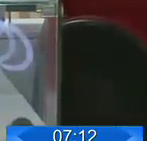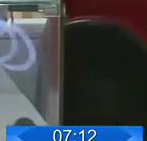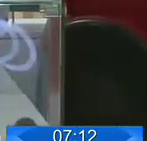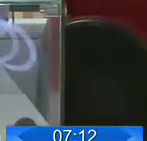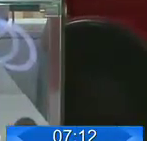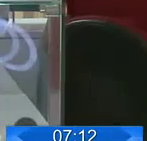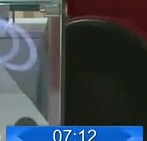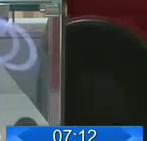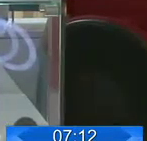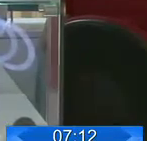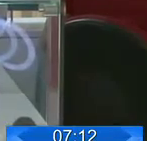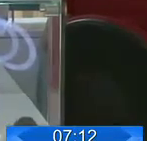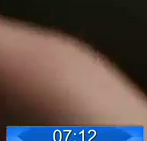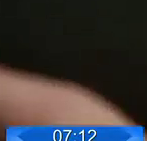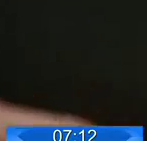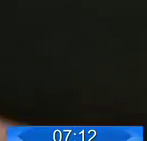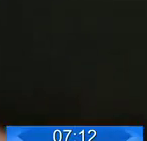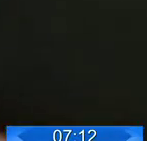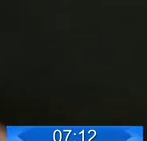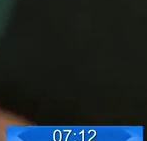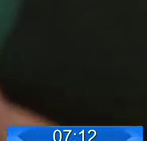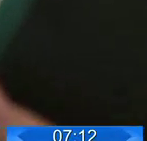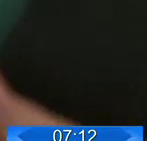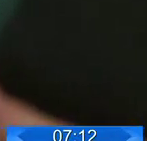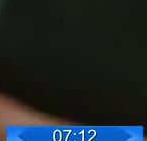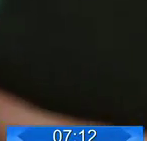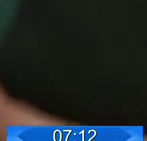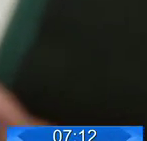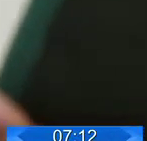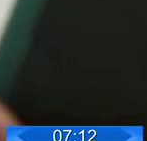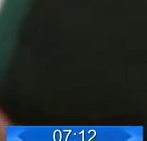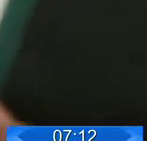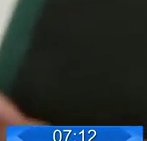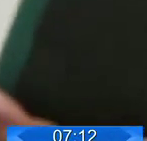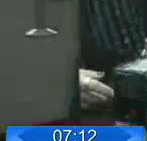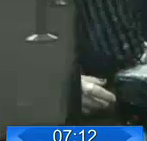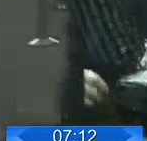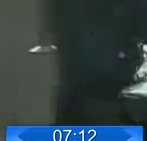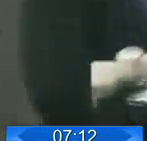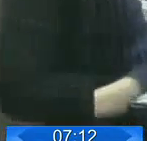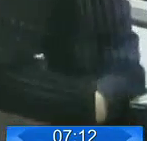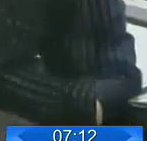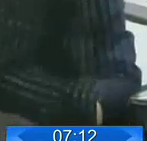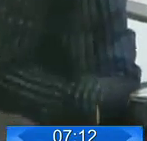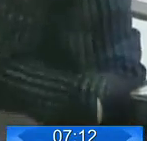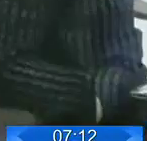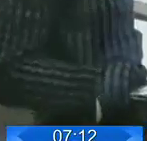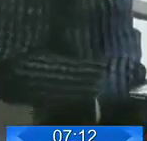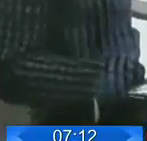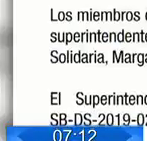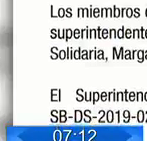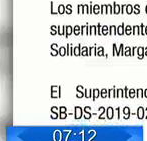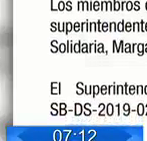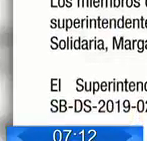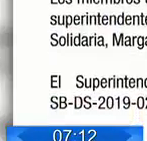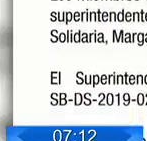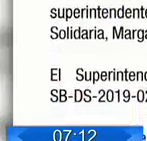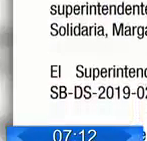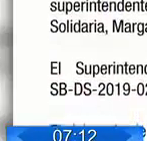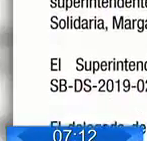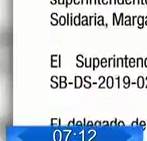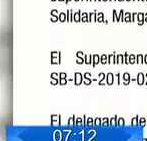resolución 471 que modificaba el cobro de intereses en tarjetas de crédito. Esto y más al retornar